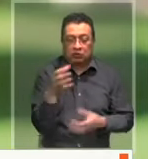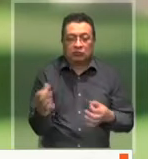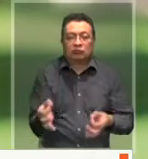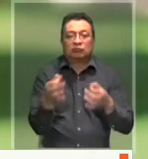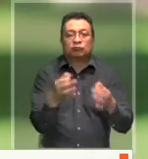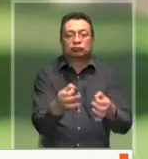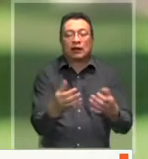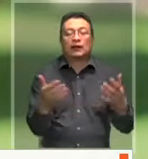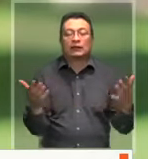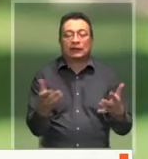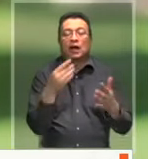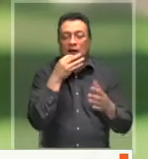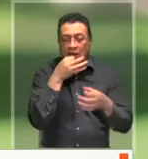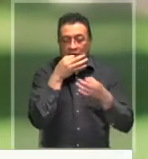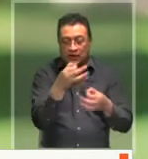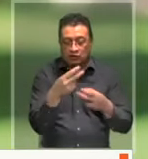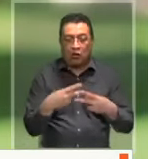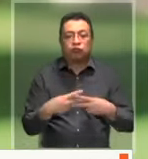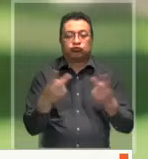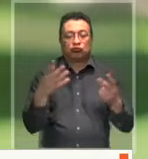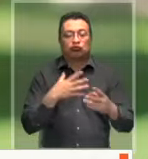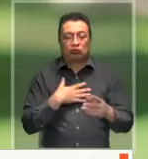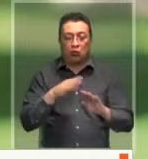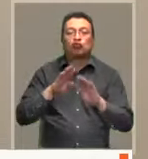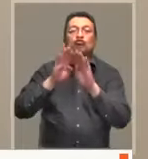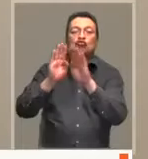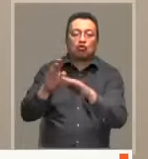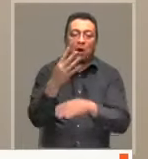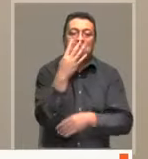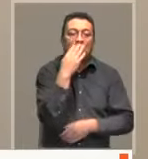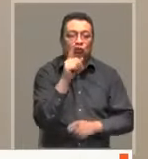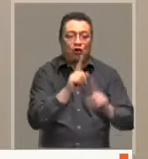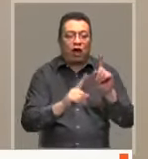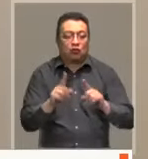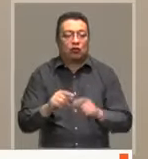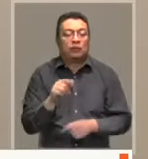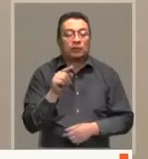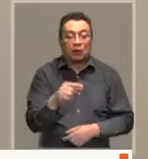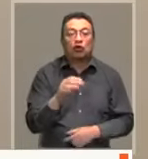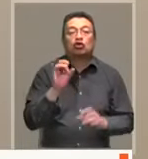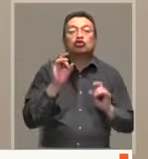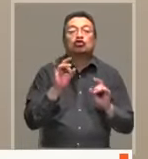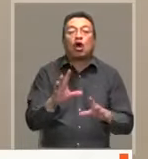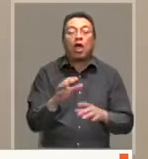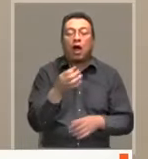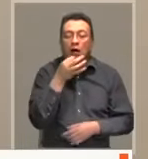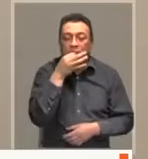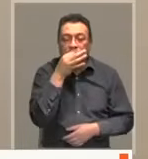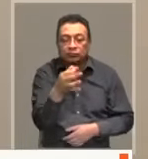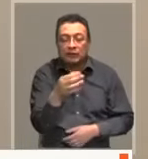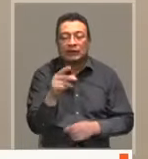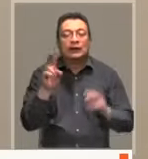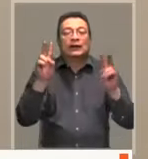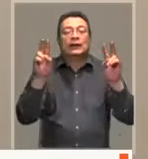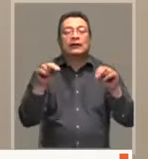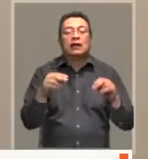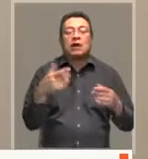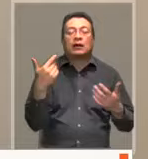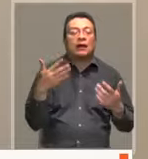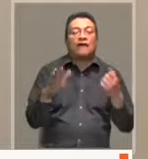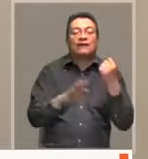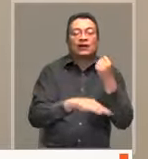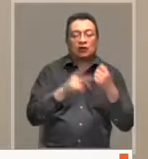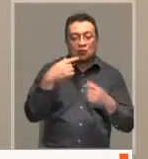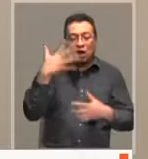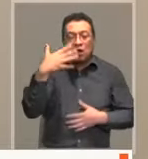y que se ha declarado públicamente como seguidor de Nicolás Maduro. Solo uno puede explicársela sobre la base de una